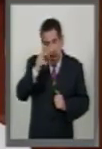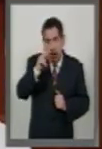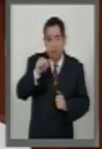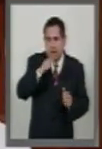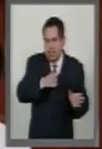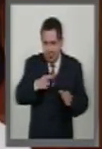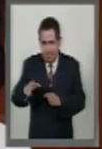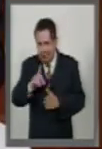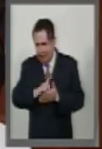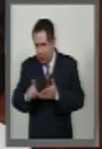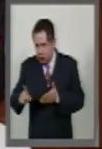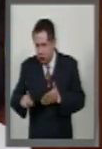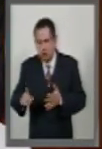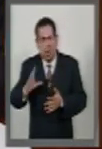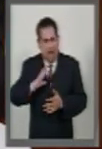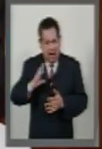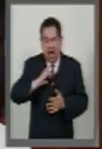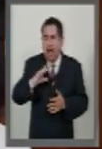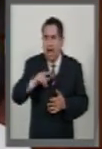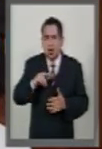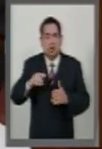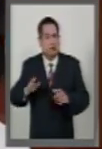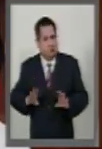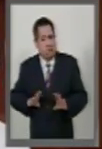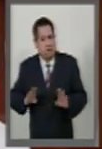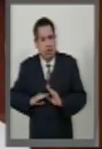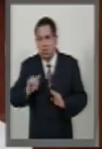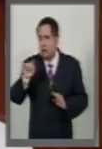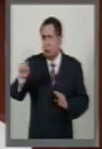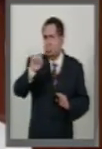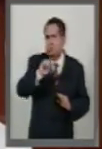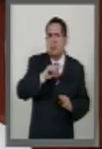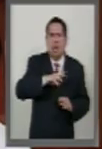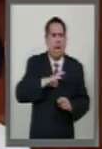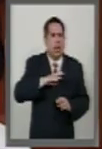ya se ofrecen con beneficios a más